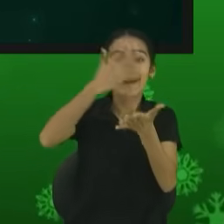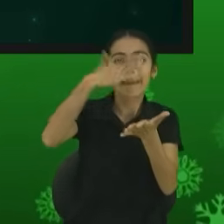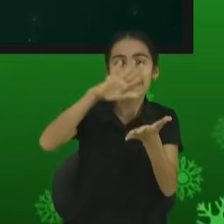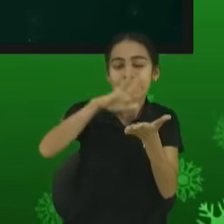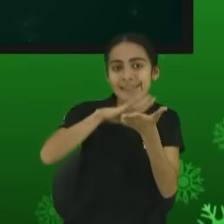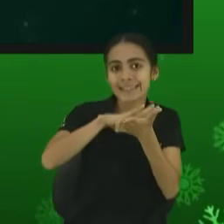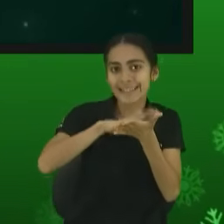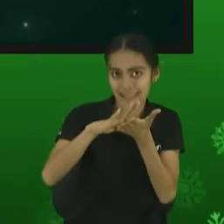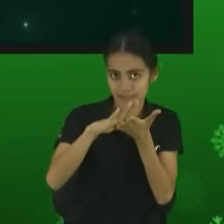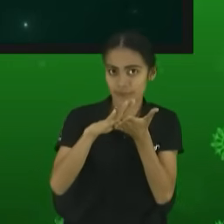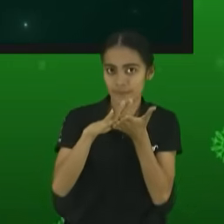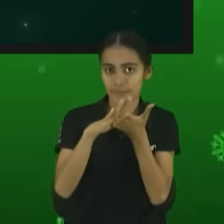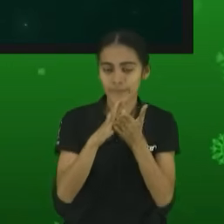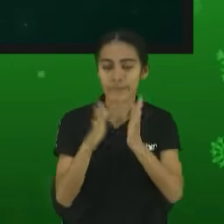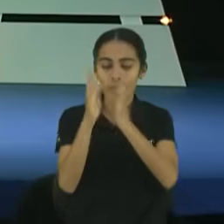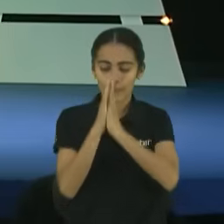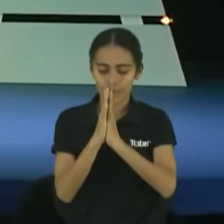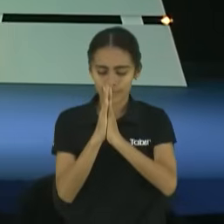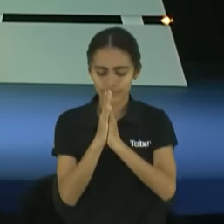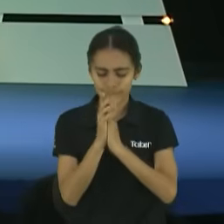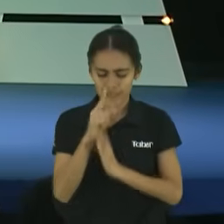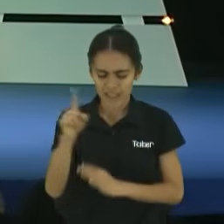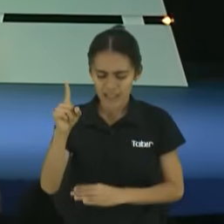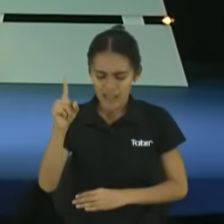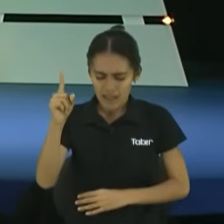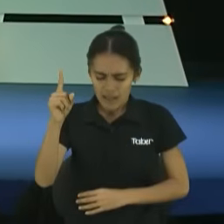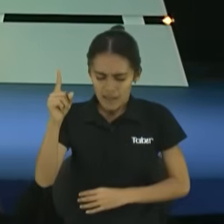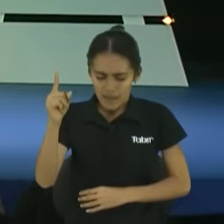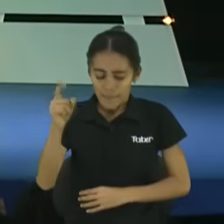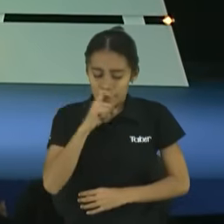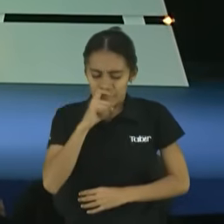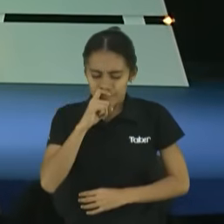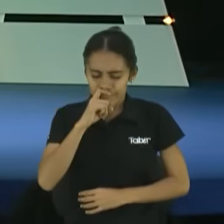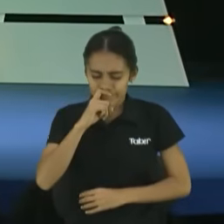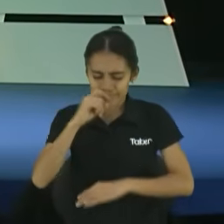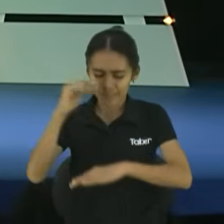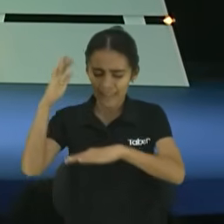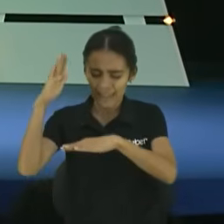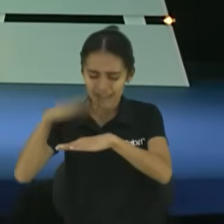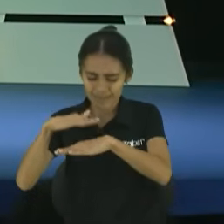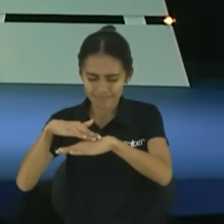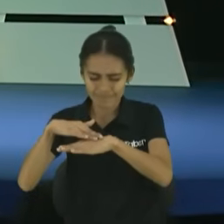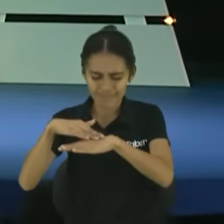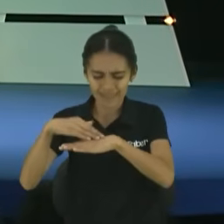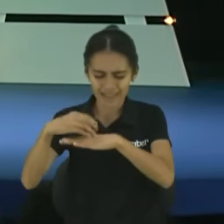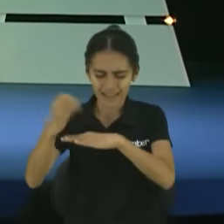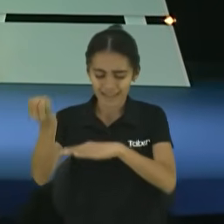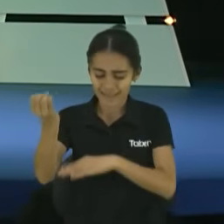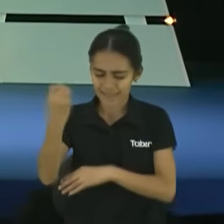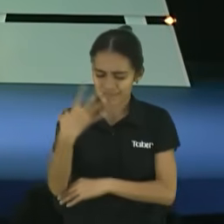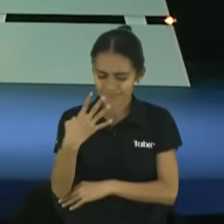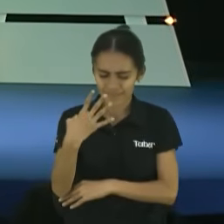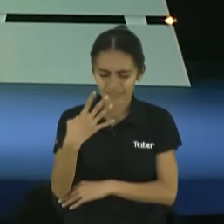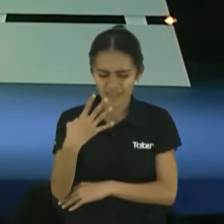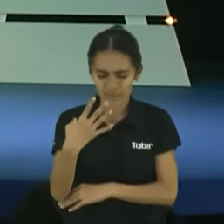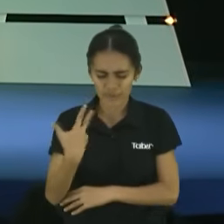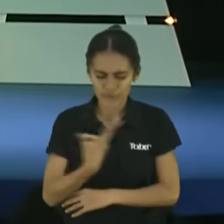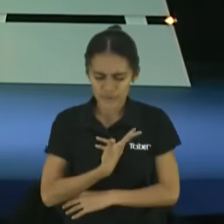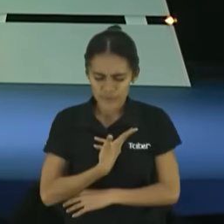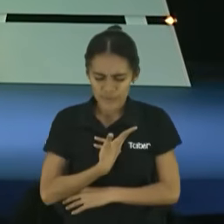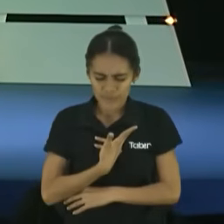sino conforme, oremos al Señor. Padre, ábranos al corazón, bendice nuestra reunión. Ayuda a aquellos que hemos venido, Señor, a buscar